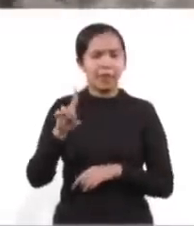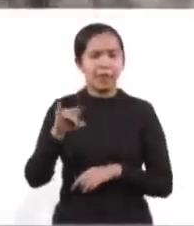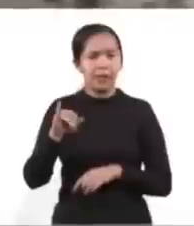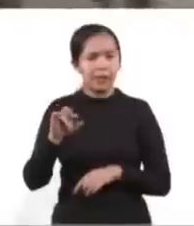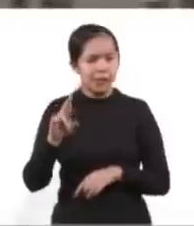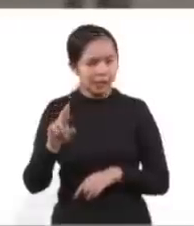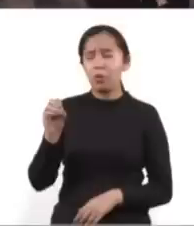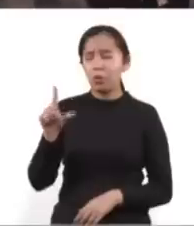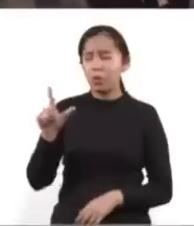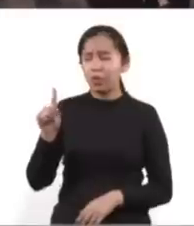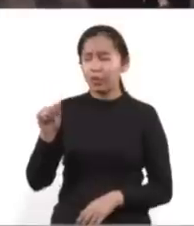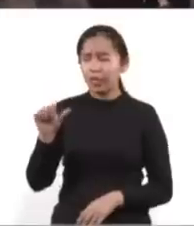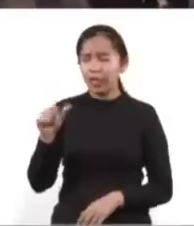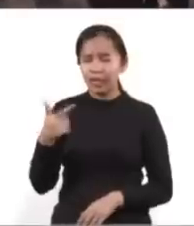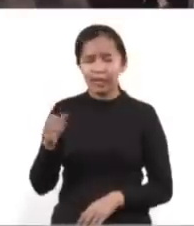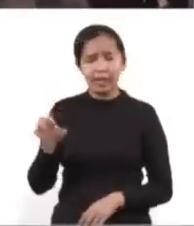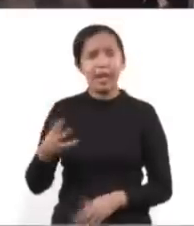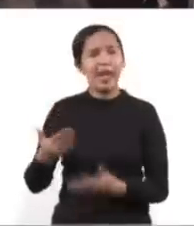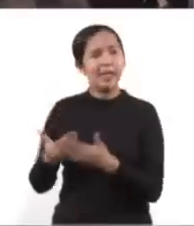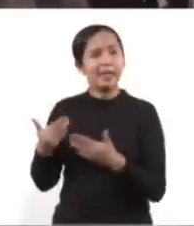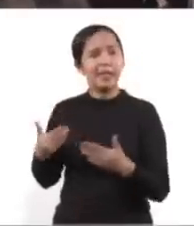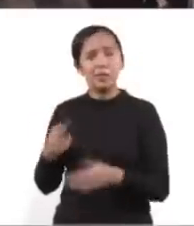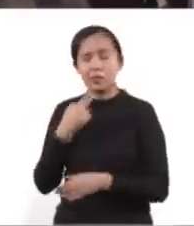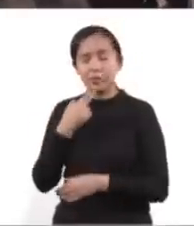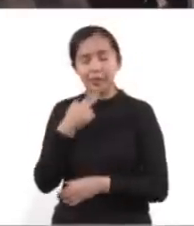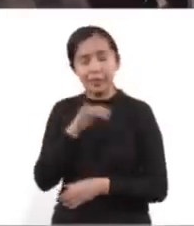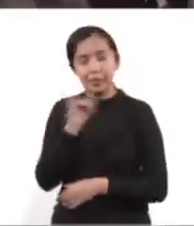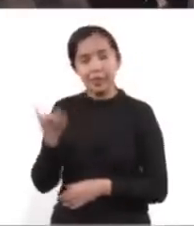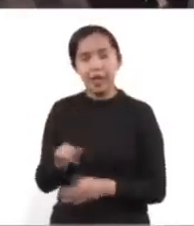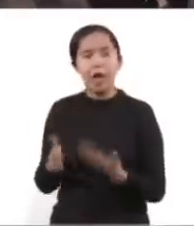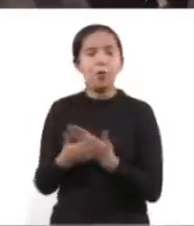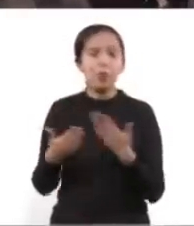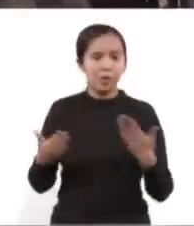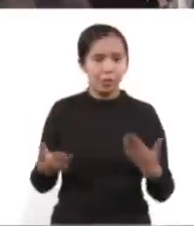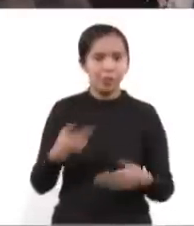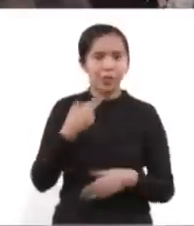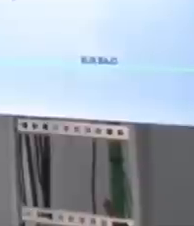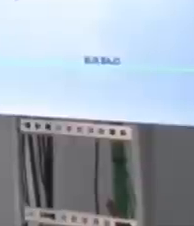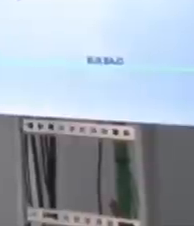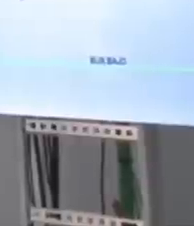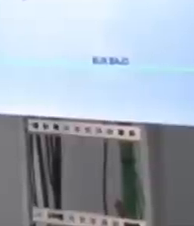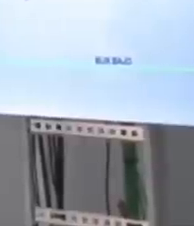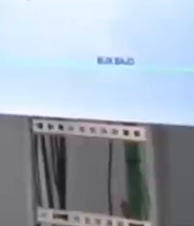se usaba en ningún lugar del país a 230 kV.